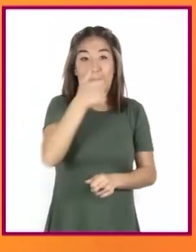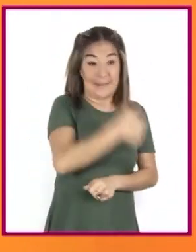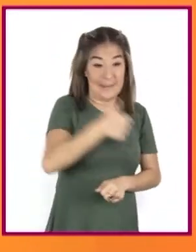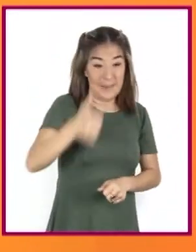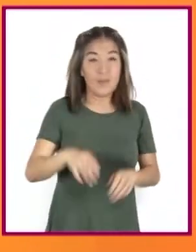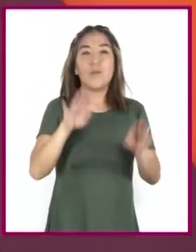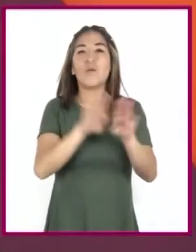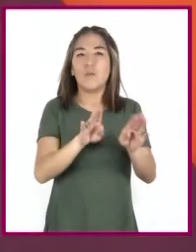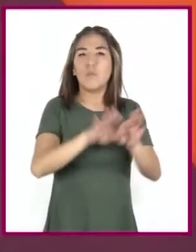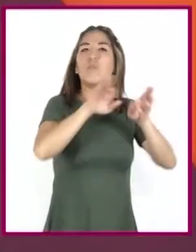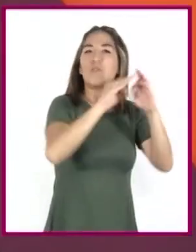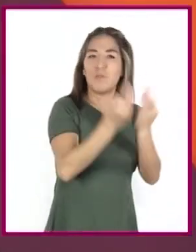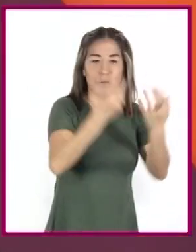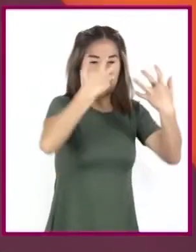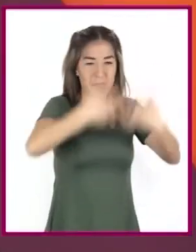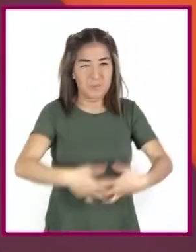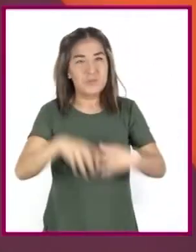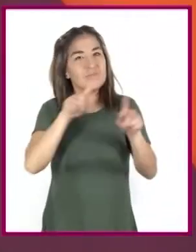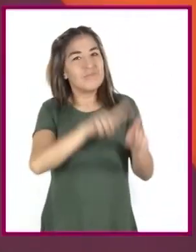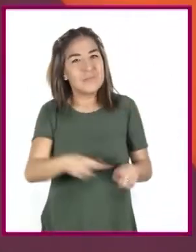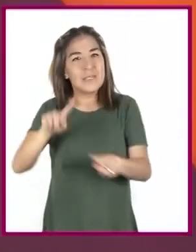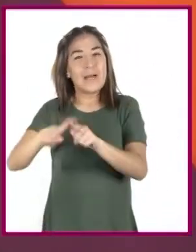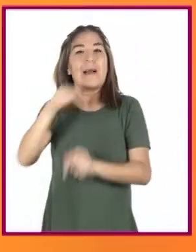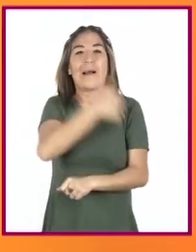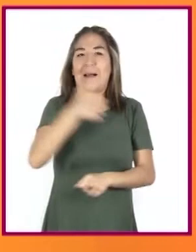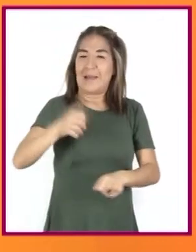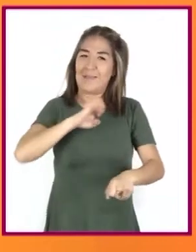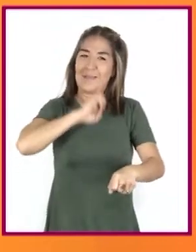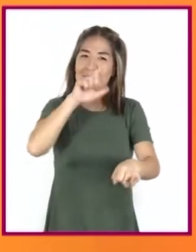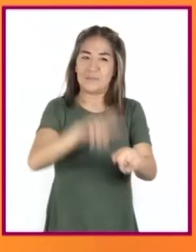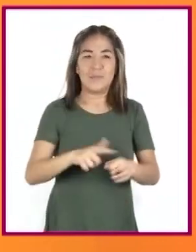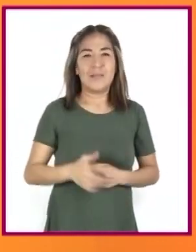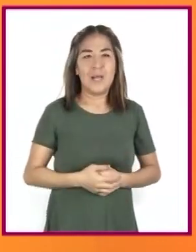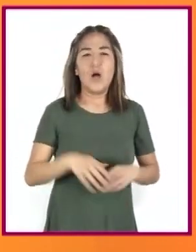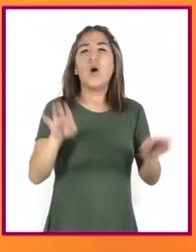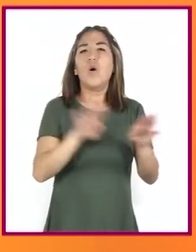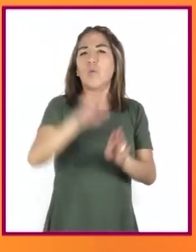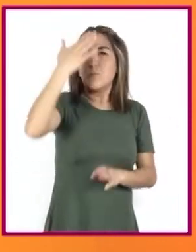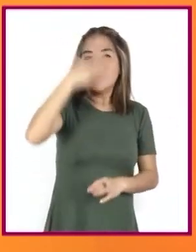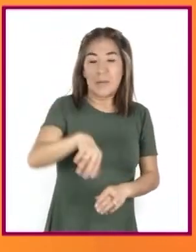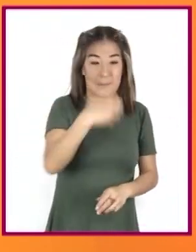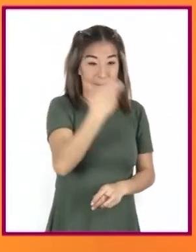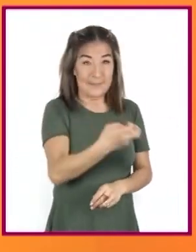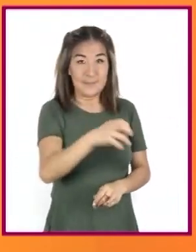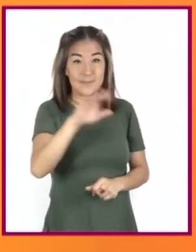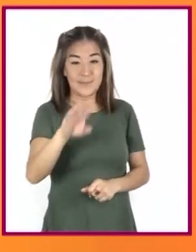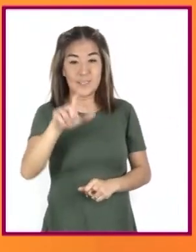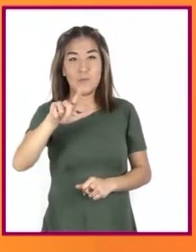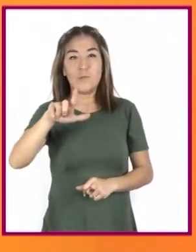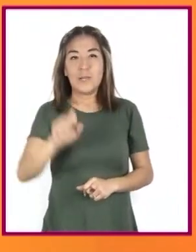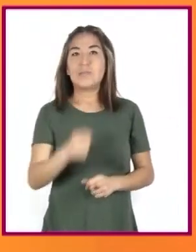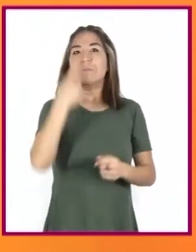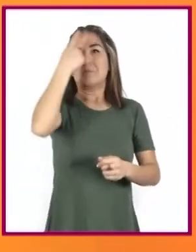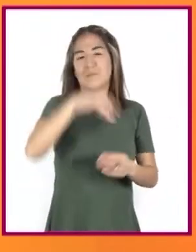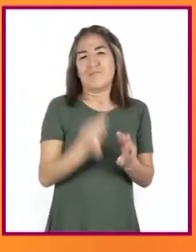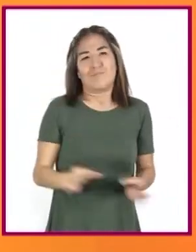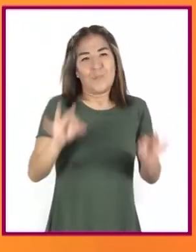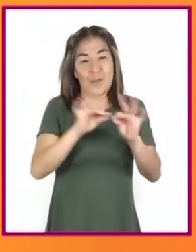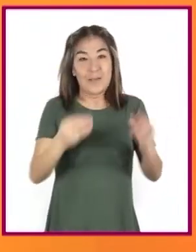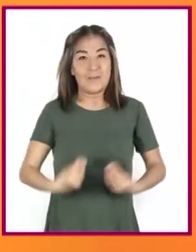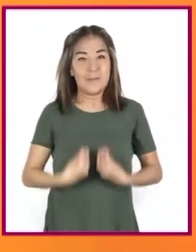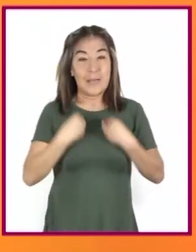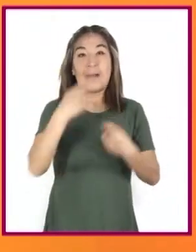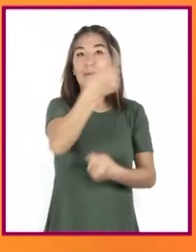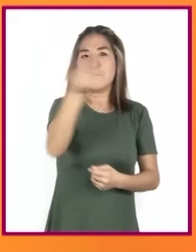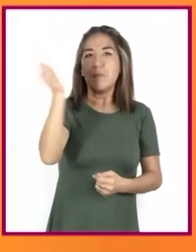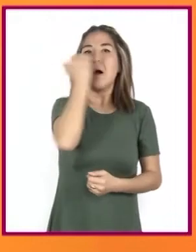en forma y función, ya que son especializadas. El saber que las células son fundamentales para la vida es algo que los